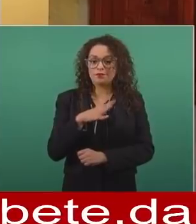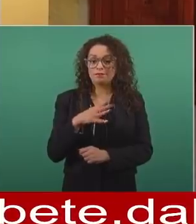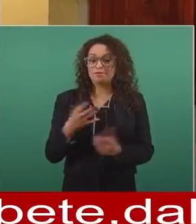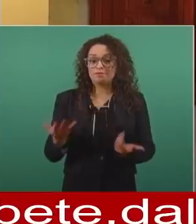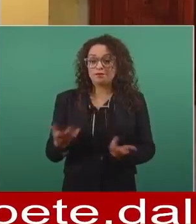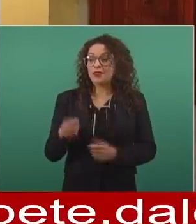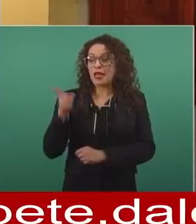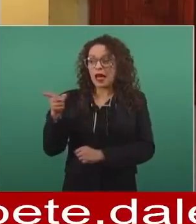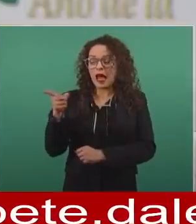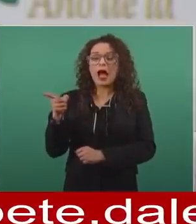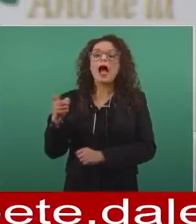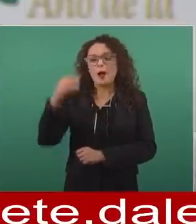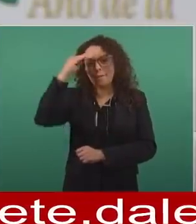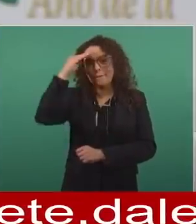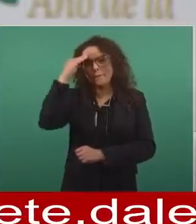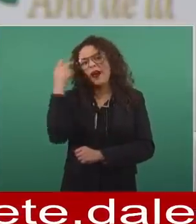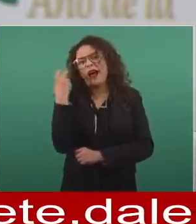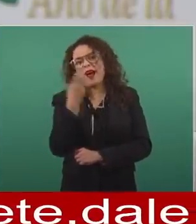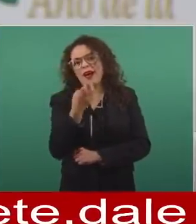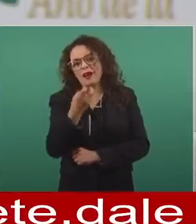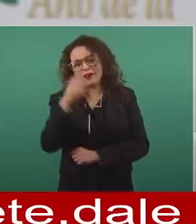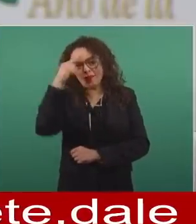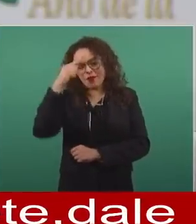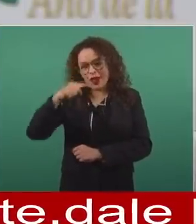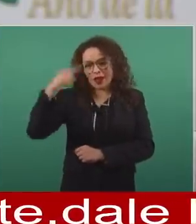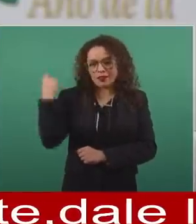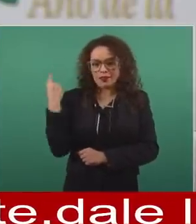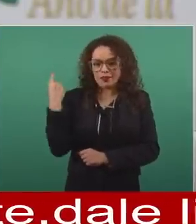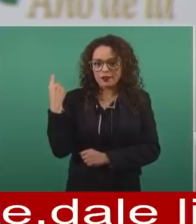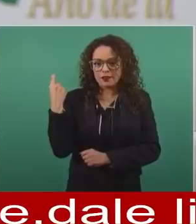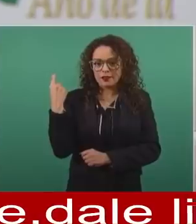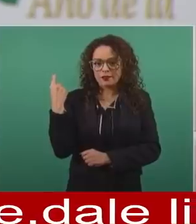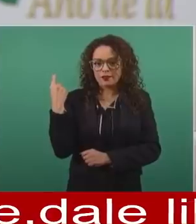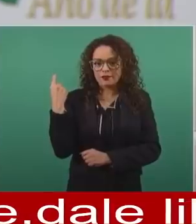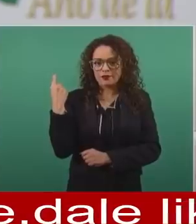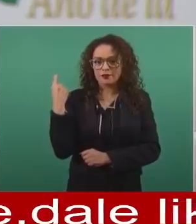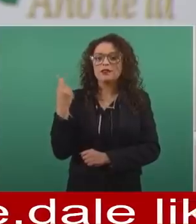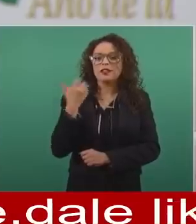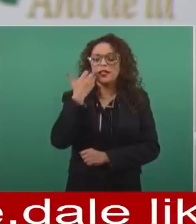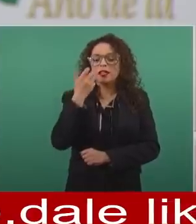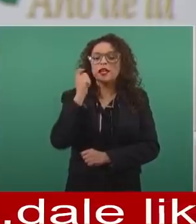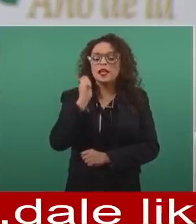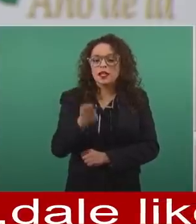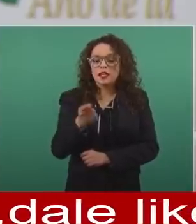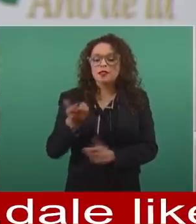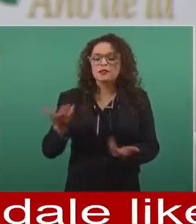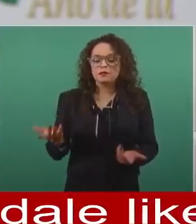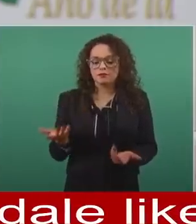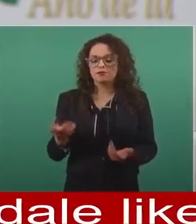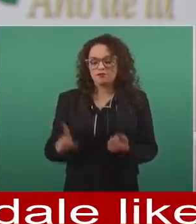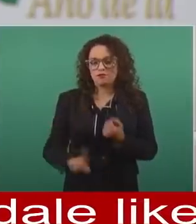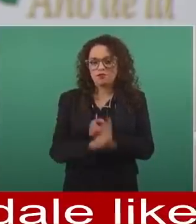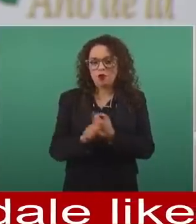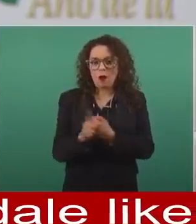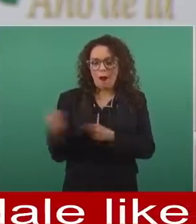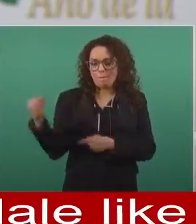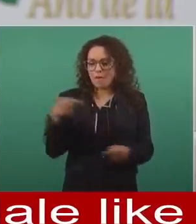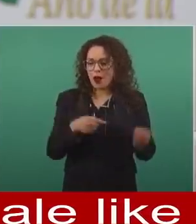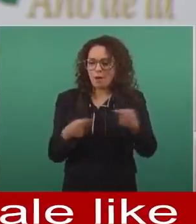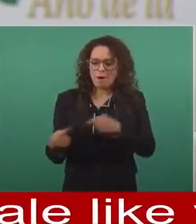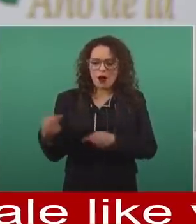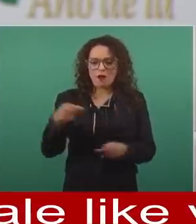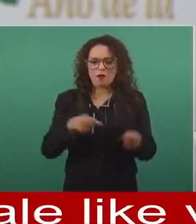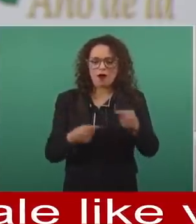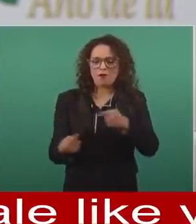Entonces ellos apuestan a eso, a que nos fraccionemos. Se van a quedar con las ganas. Es como lo que